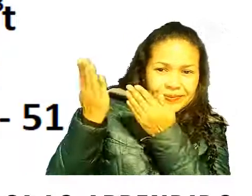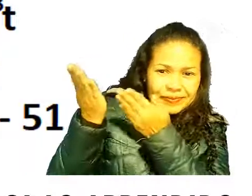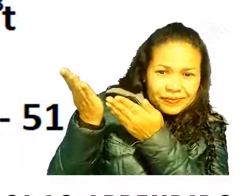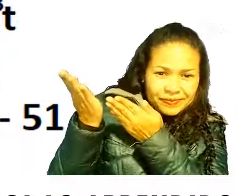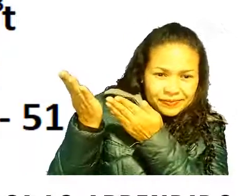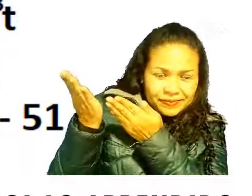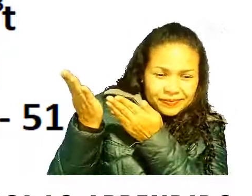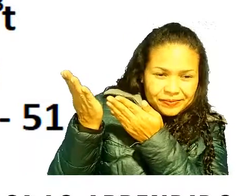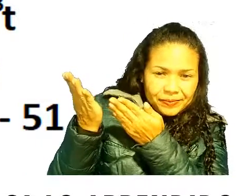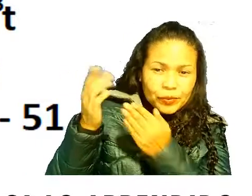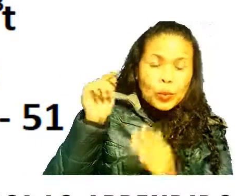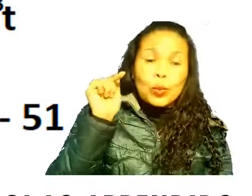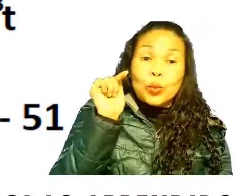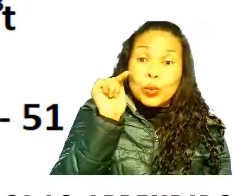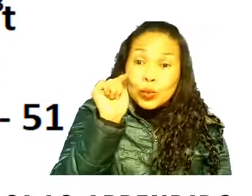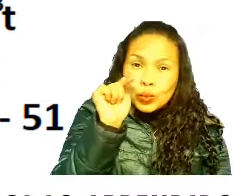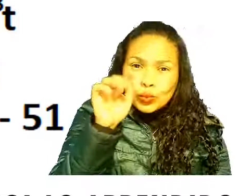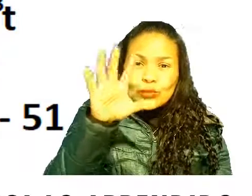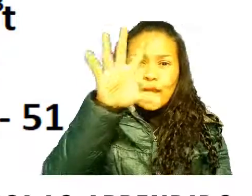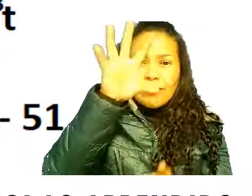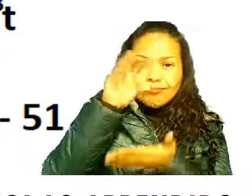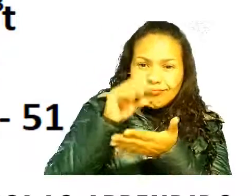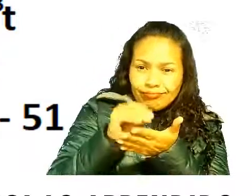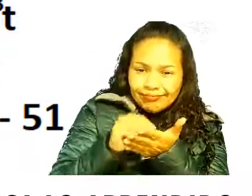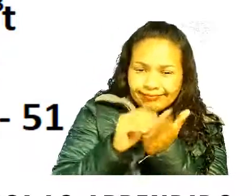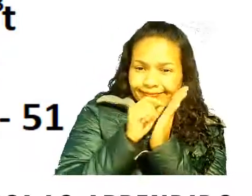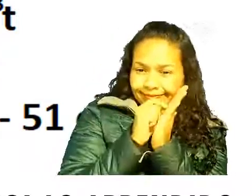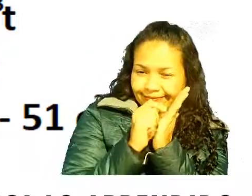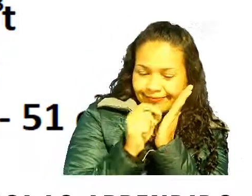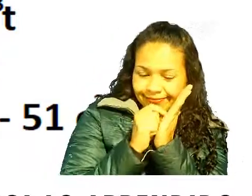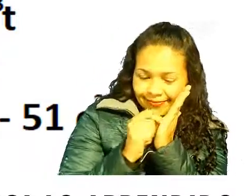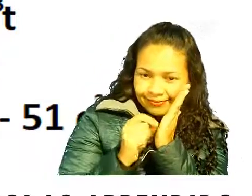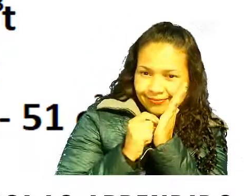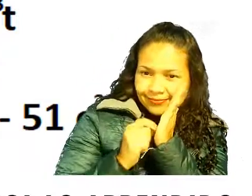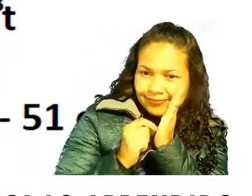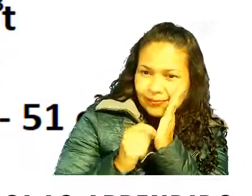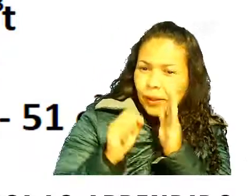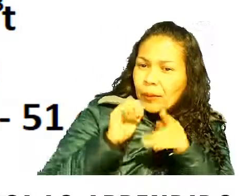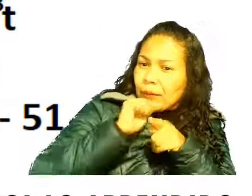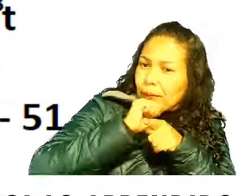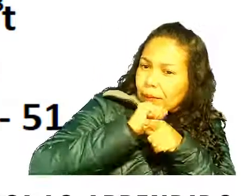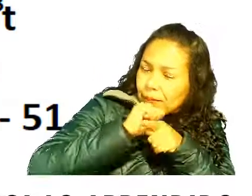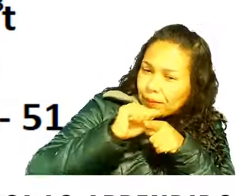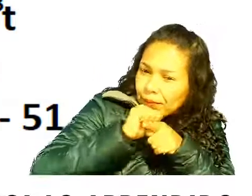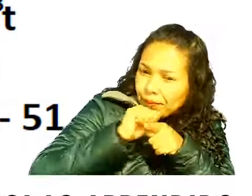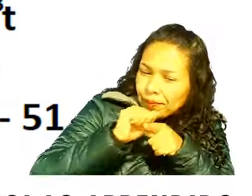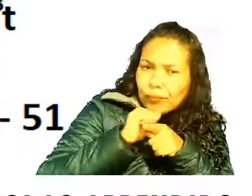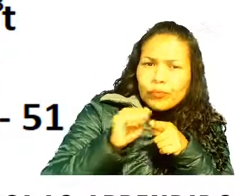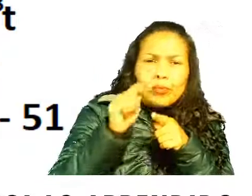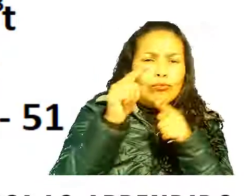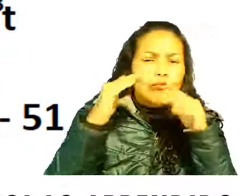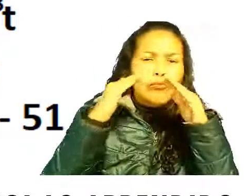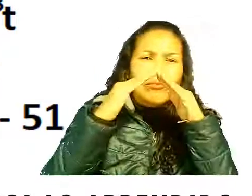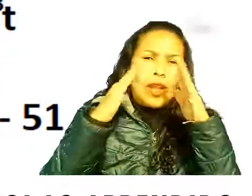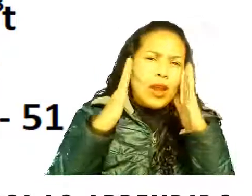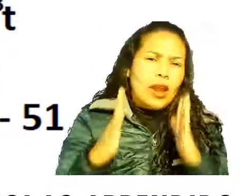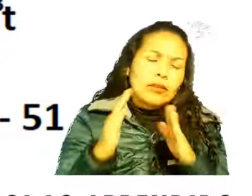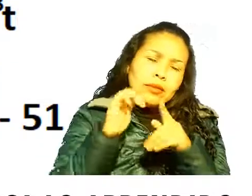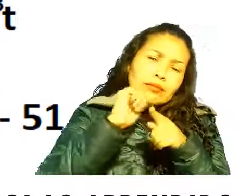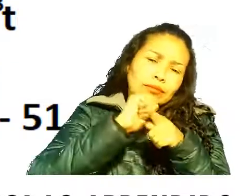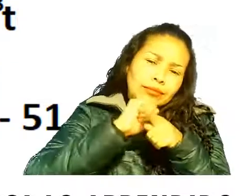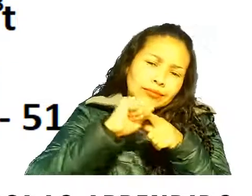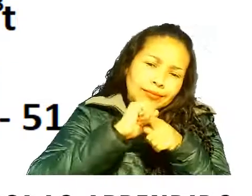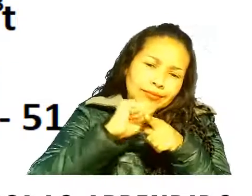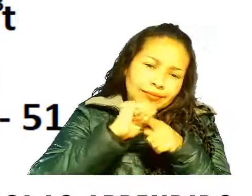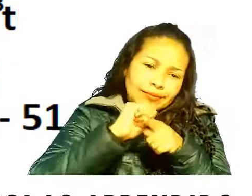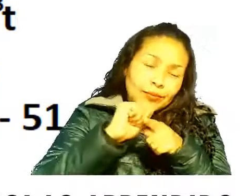Tenemos estos ejercicios que estoy dejándoles en pantalla para que pongamos en práctica lo aprendido. Igual, estos ejercicios los